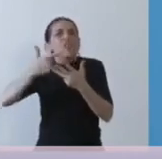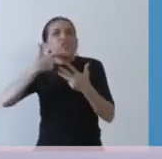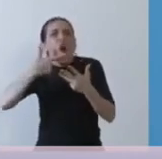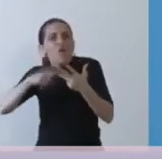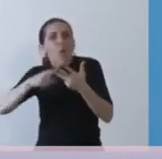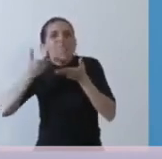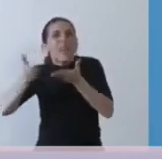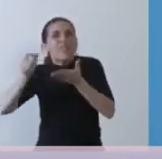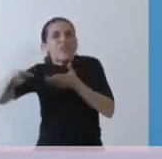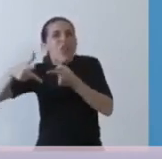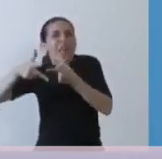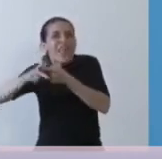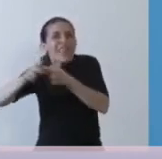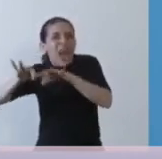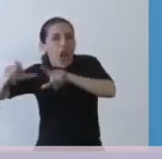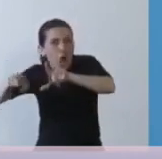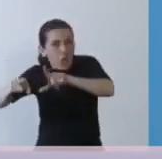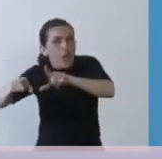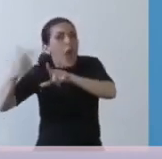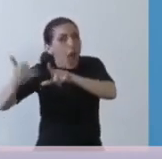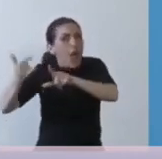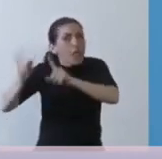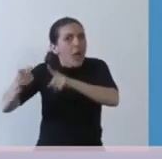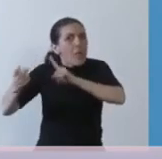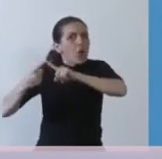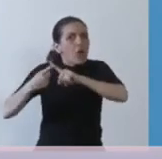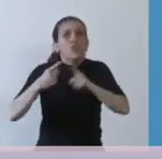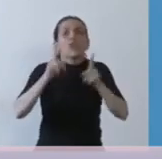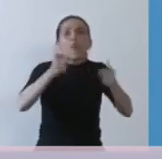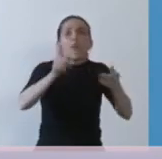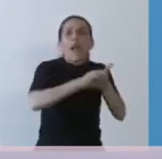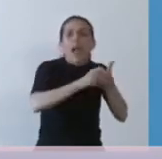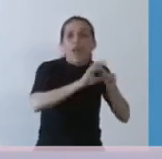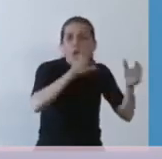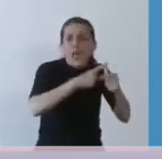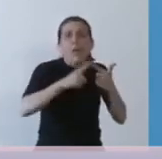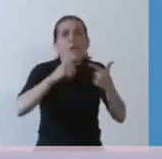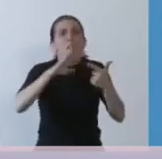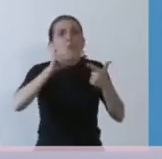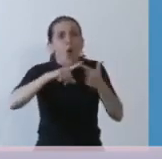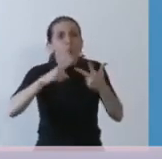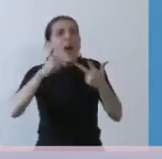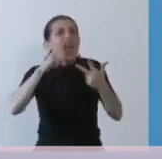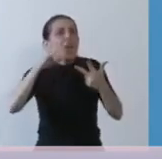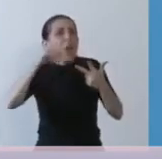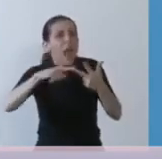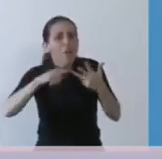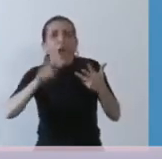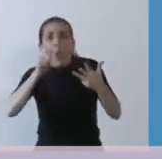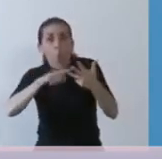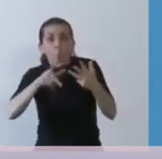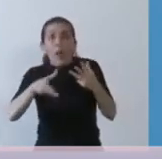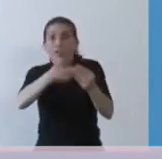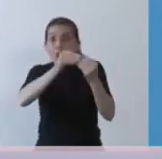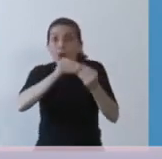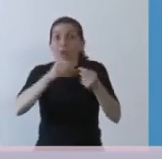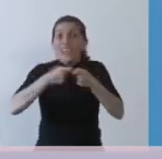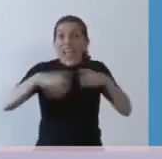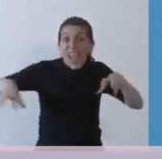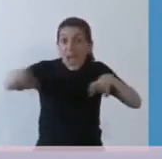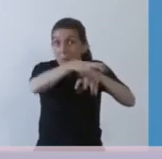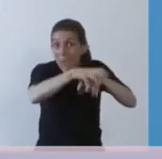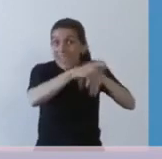servicios informáticos y también de empresas como Mercado libre globant IBM y Google entre otras entre todo este conjunto